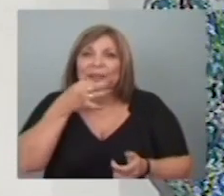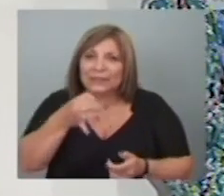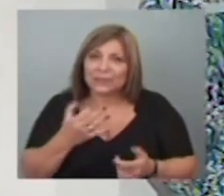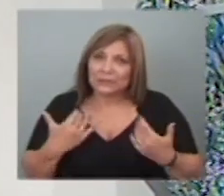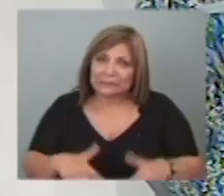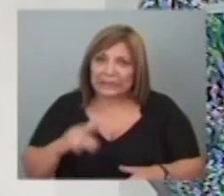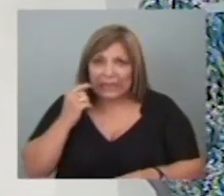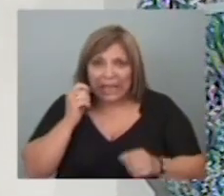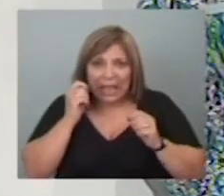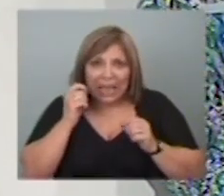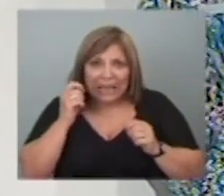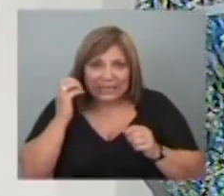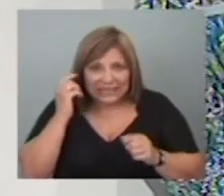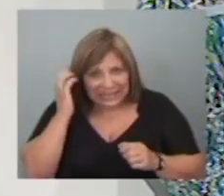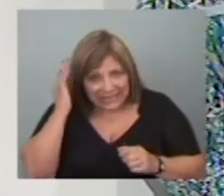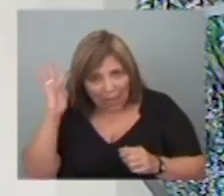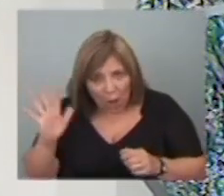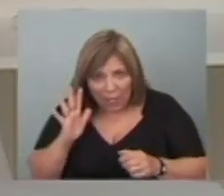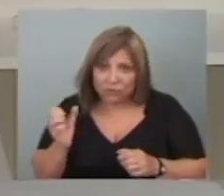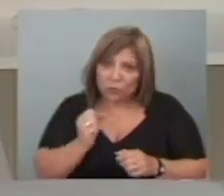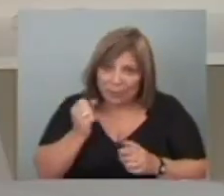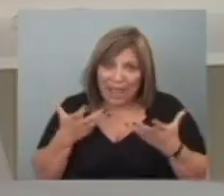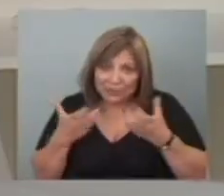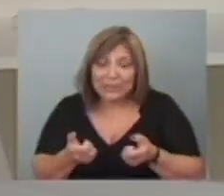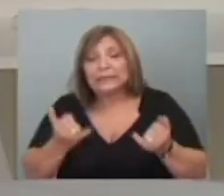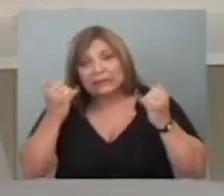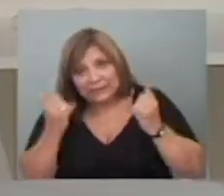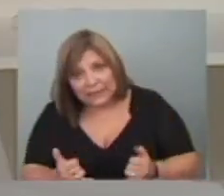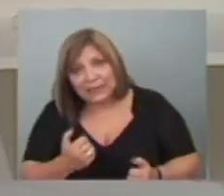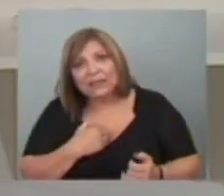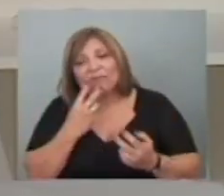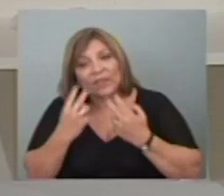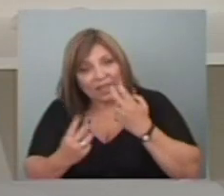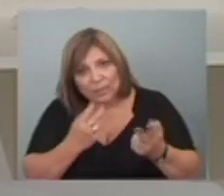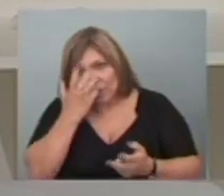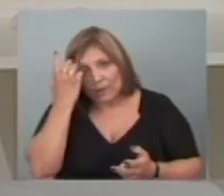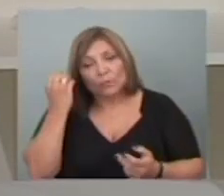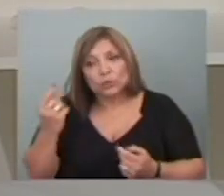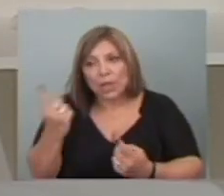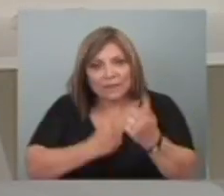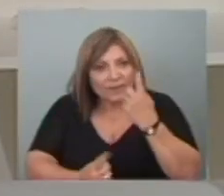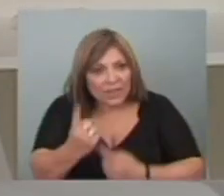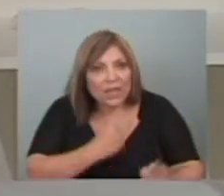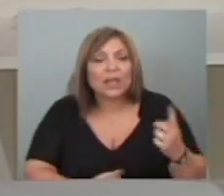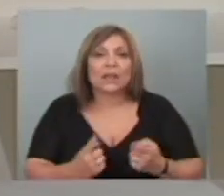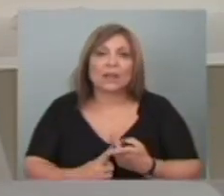la atención psicológica es fundamental. Es fundamental. Y nosotros lo vemos, que la gente viene, entonces